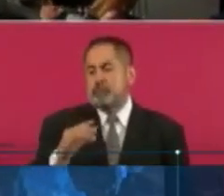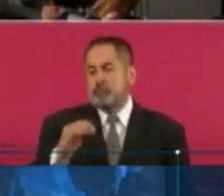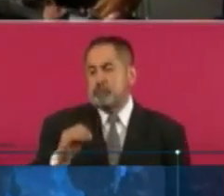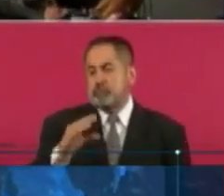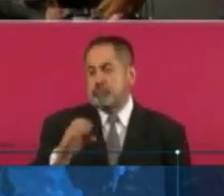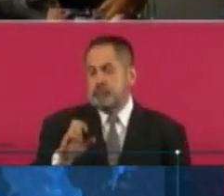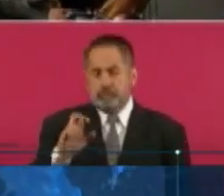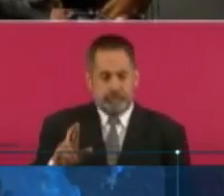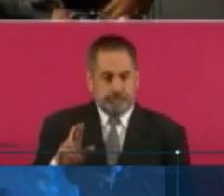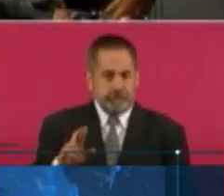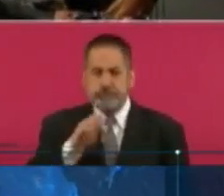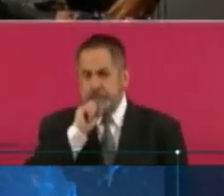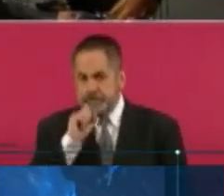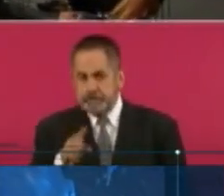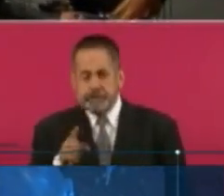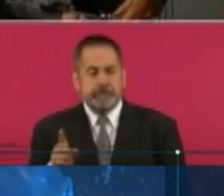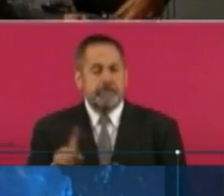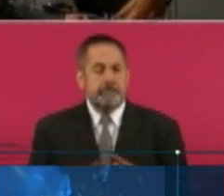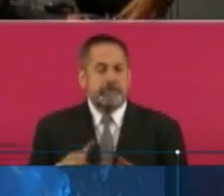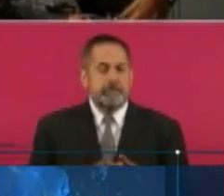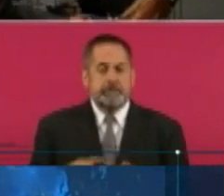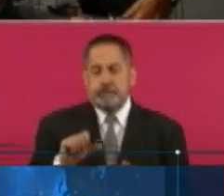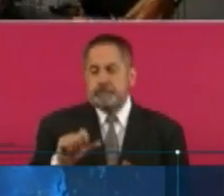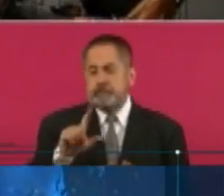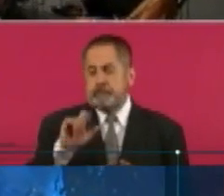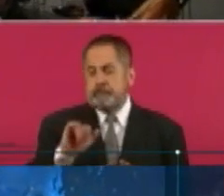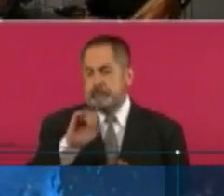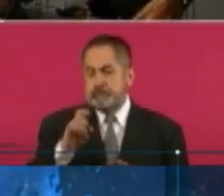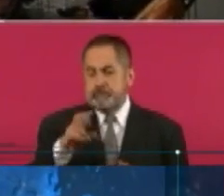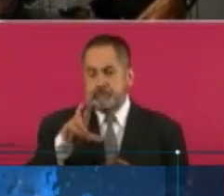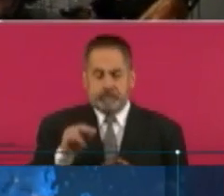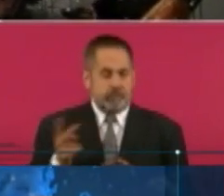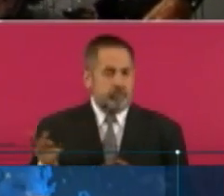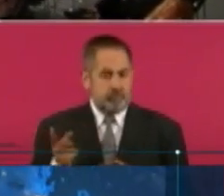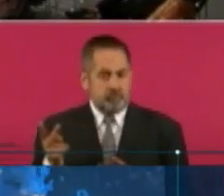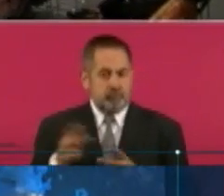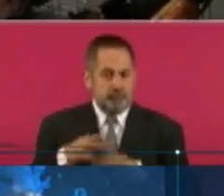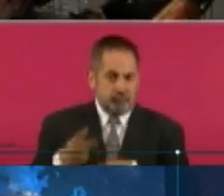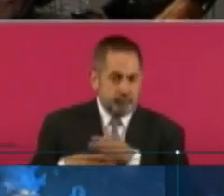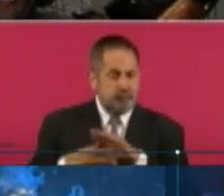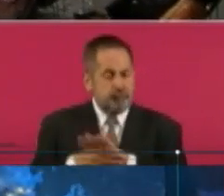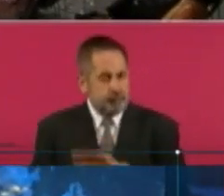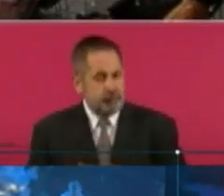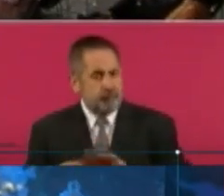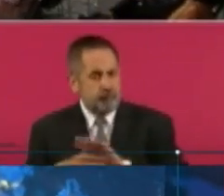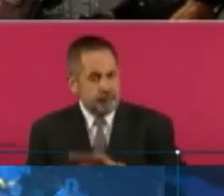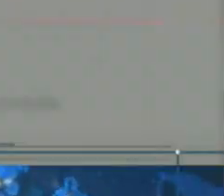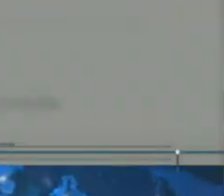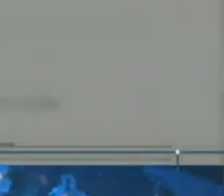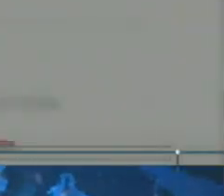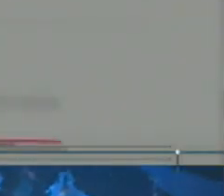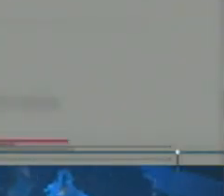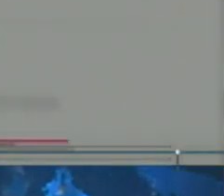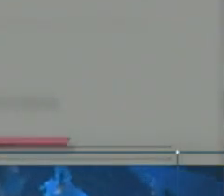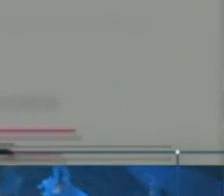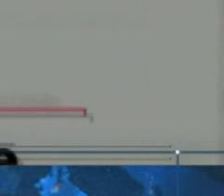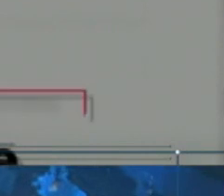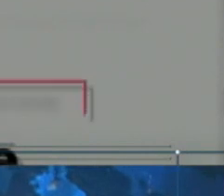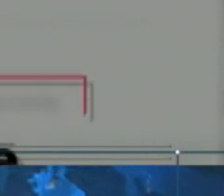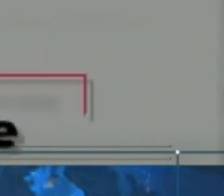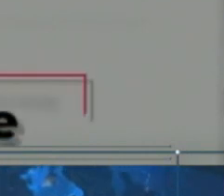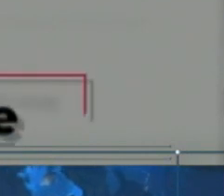reclutamiento y contratación para médicas y médicos especialistas que contempla 13 mil 765